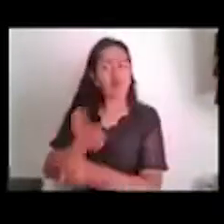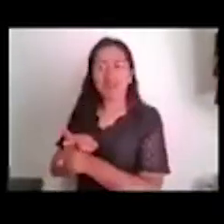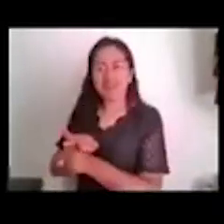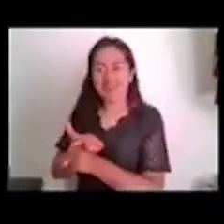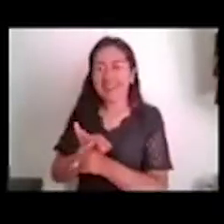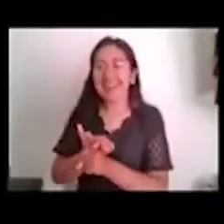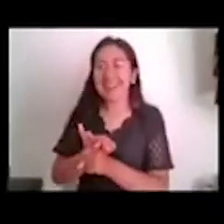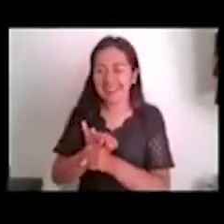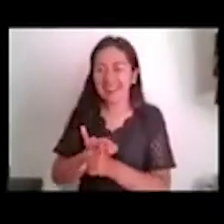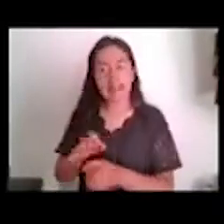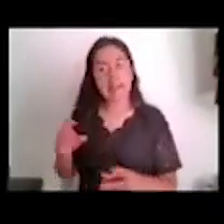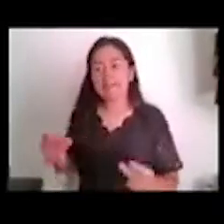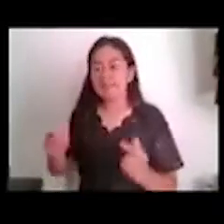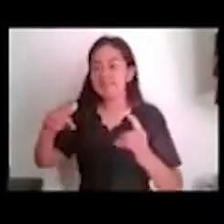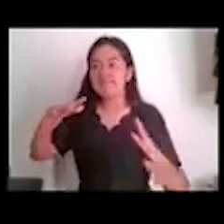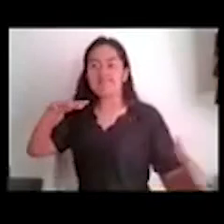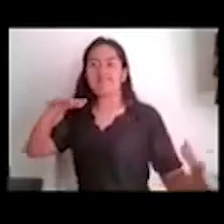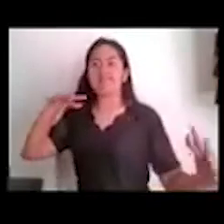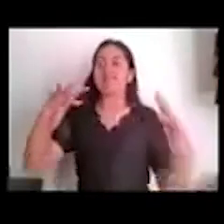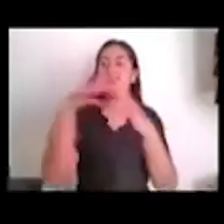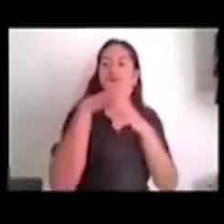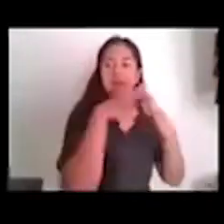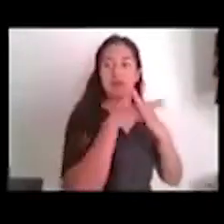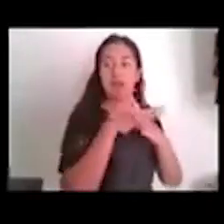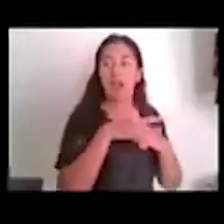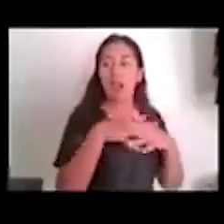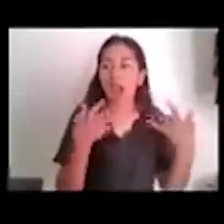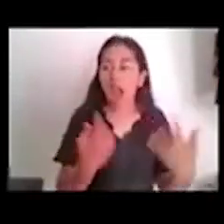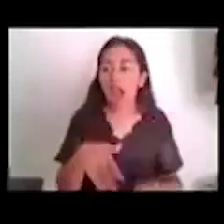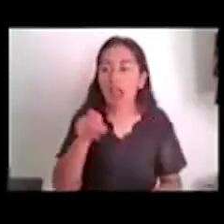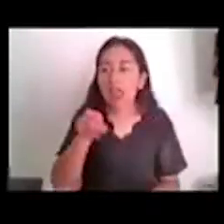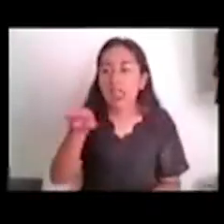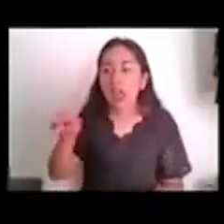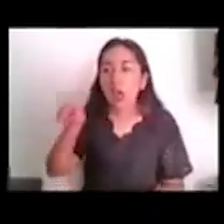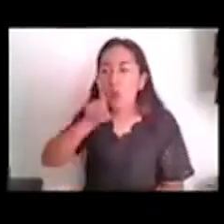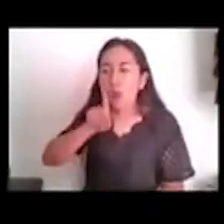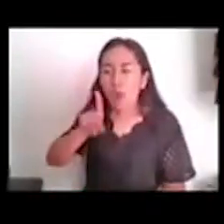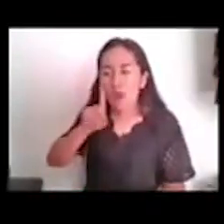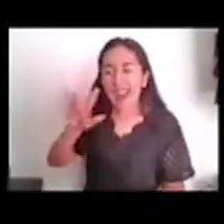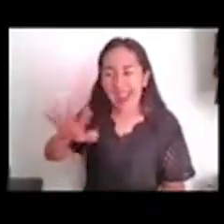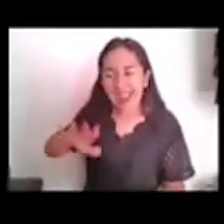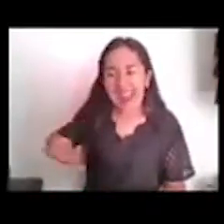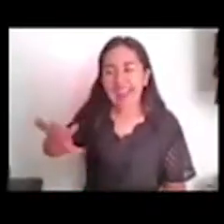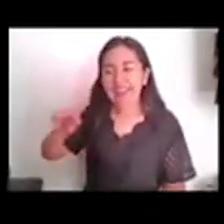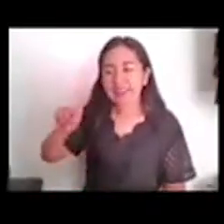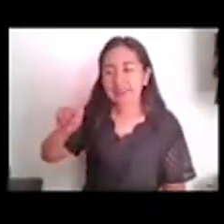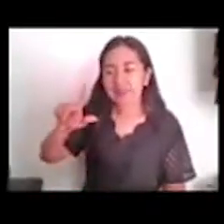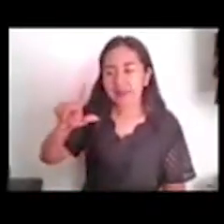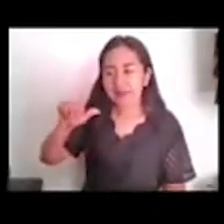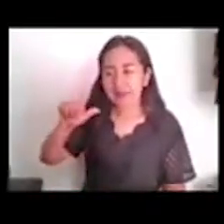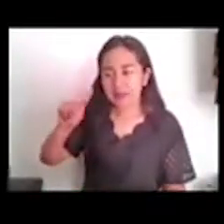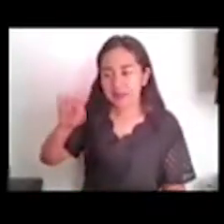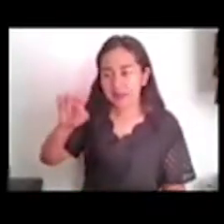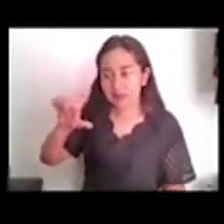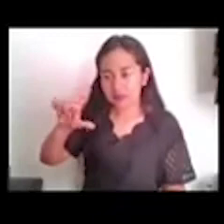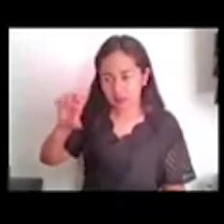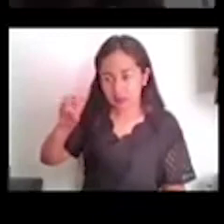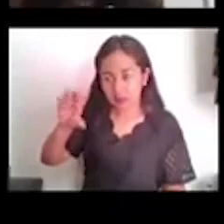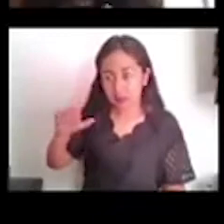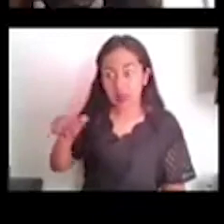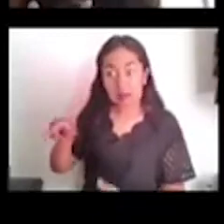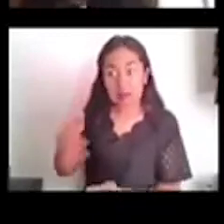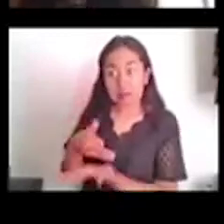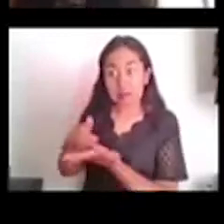lo dicen claramente, del valor de las mujeres tlatelolcas, que no se quedan mirando cómo su ciudad es conquistada,